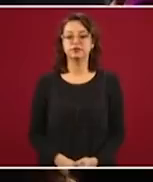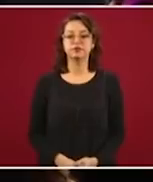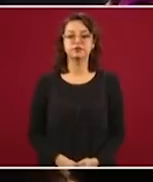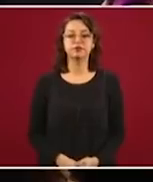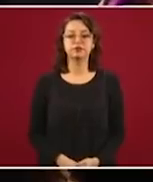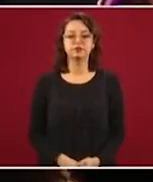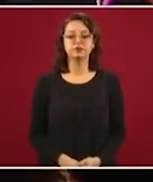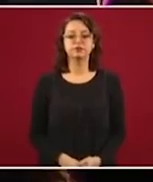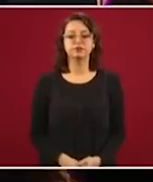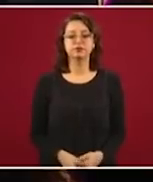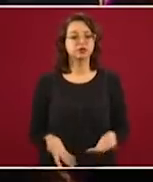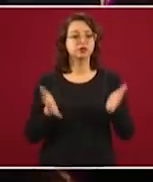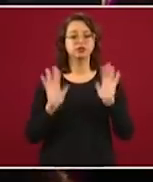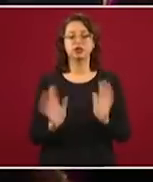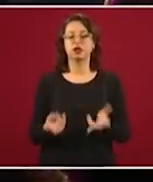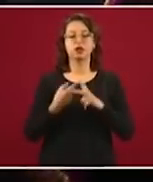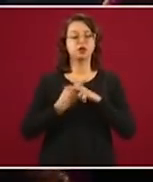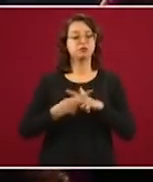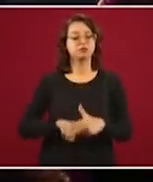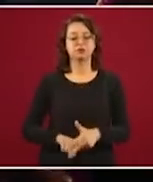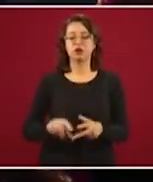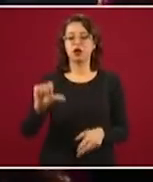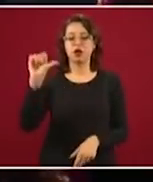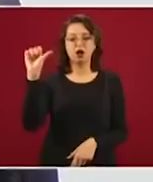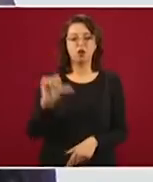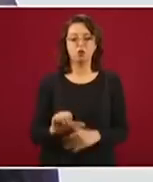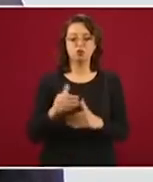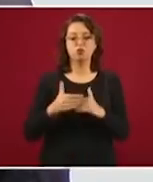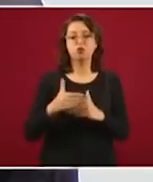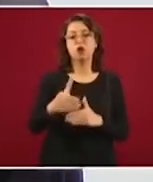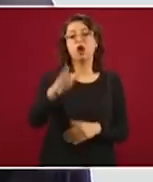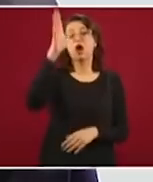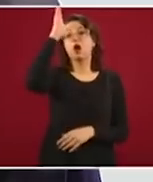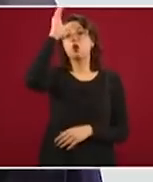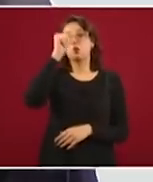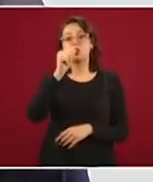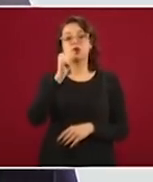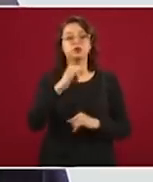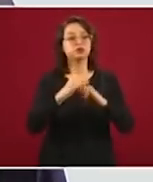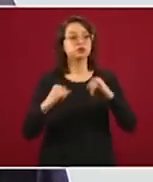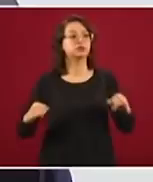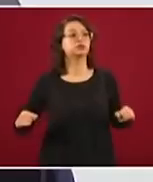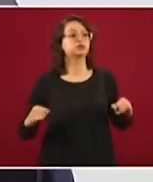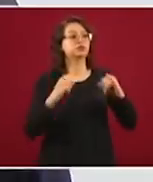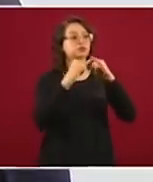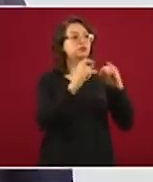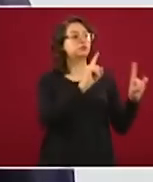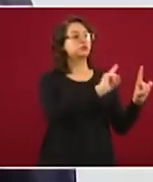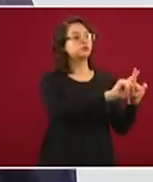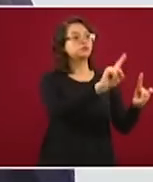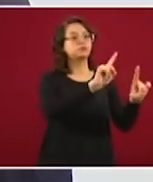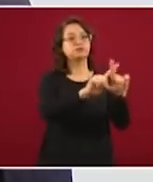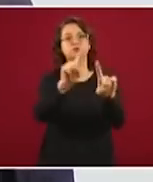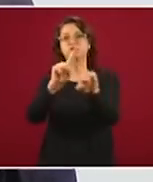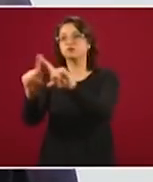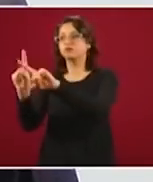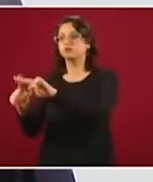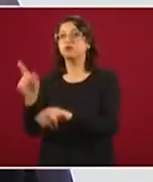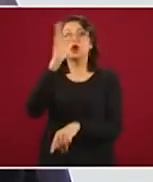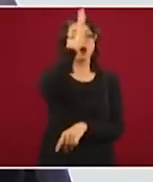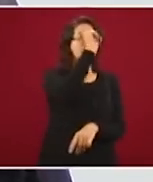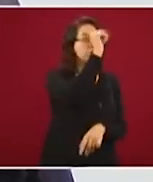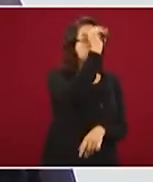a partir de ahora que se llevó al acuerdo con todos los institutos, se les tiene que